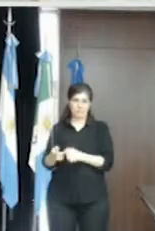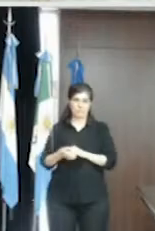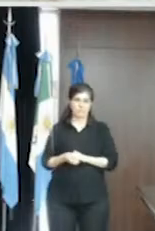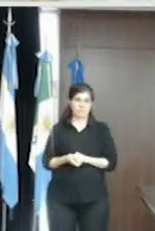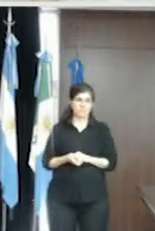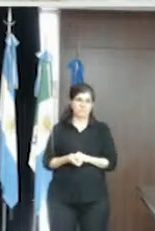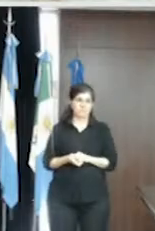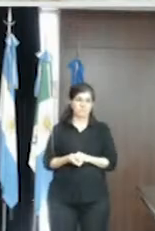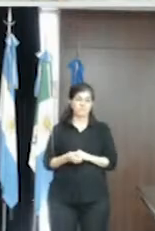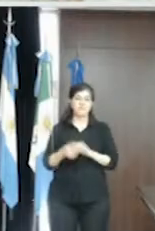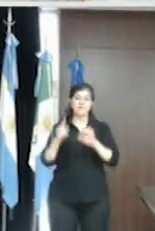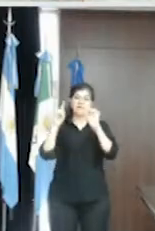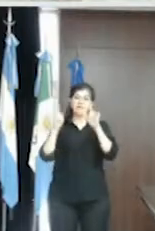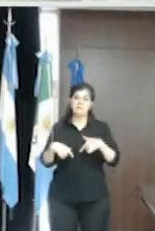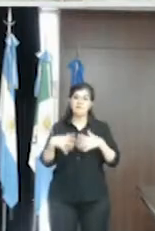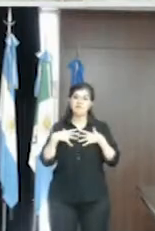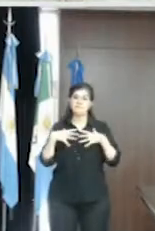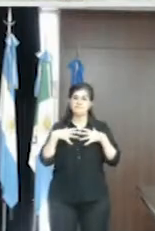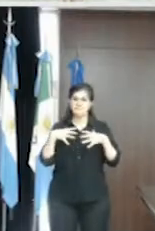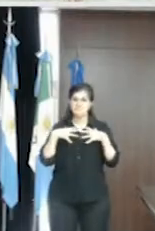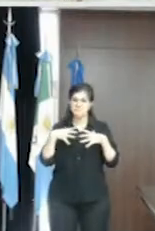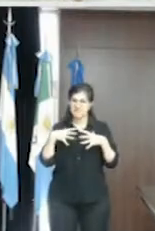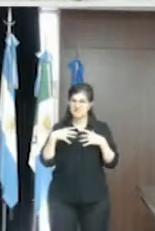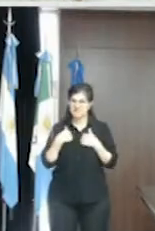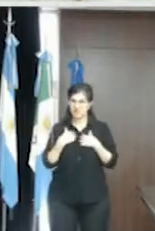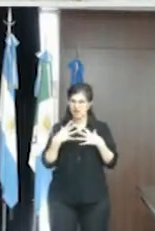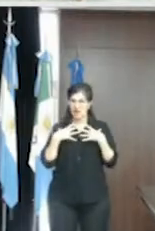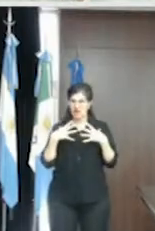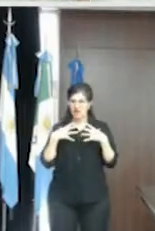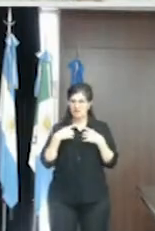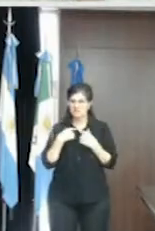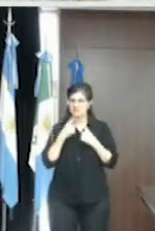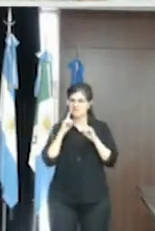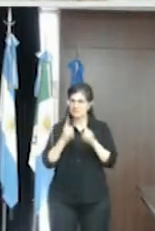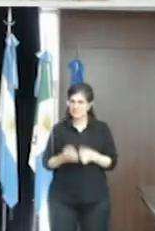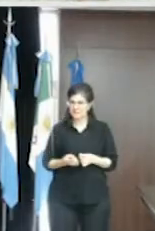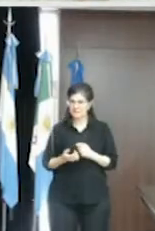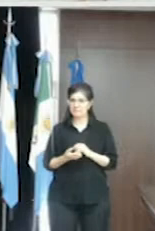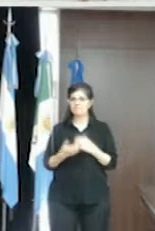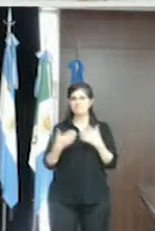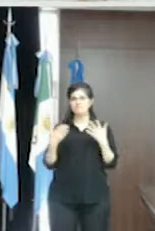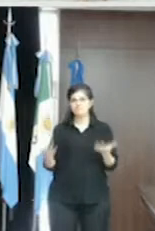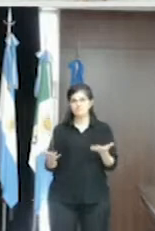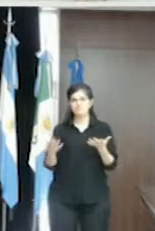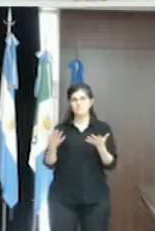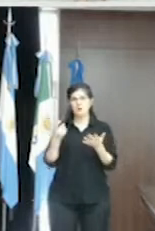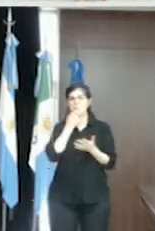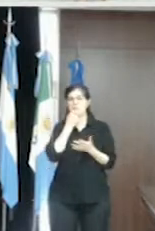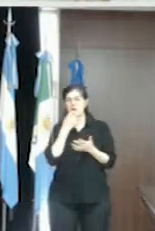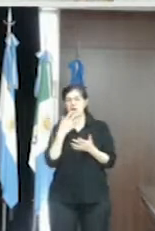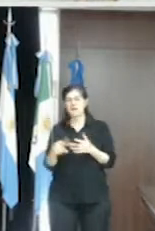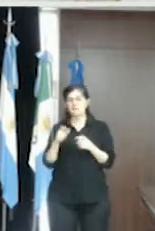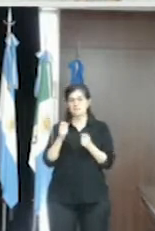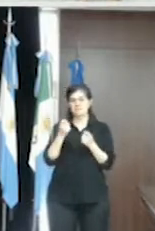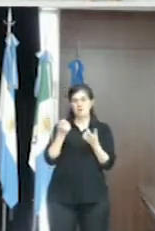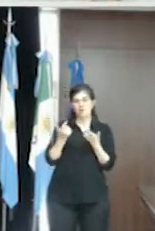También la agitación, ¿no? Porque, claro, esto de no saber dónde estar,